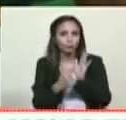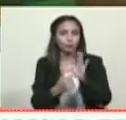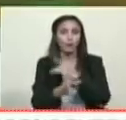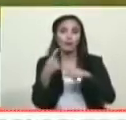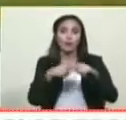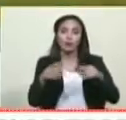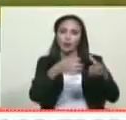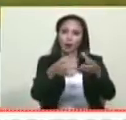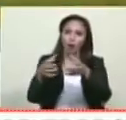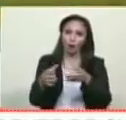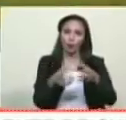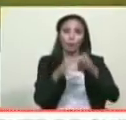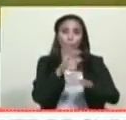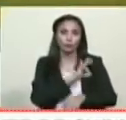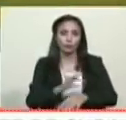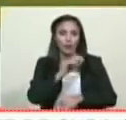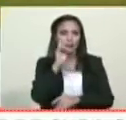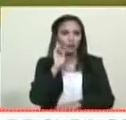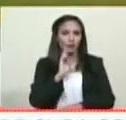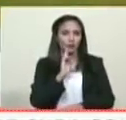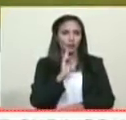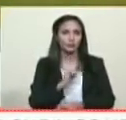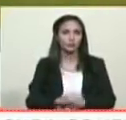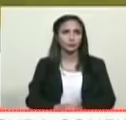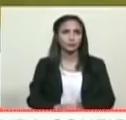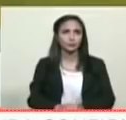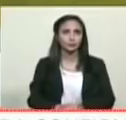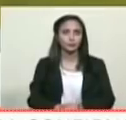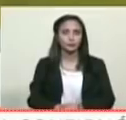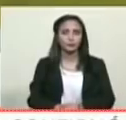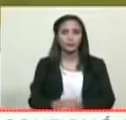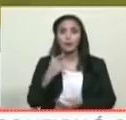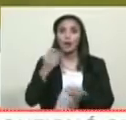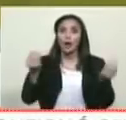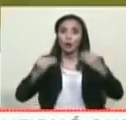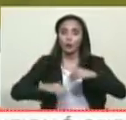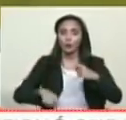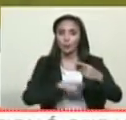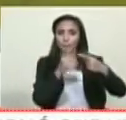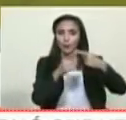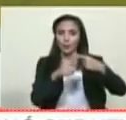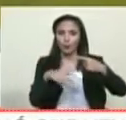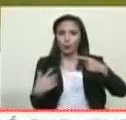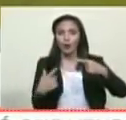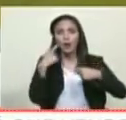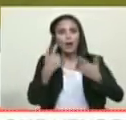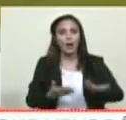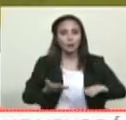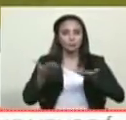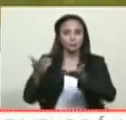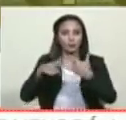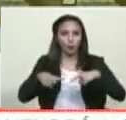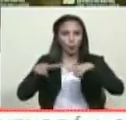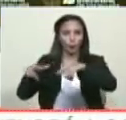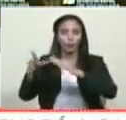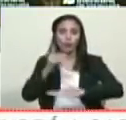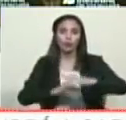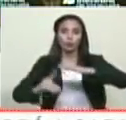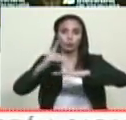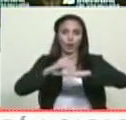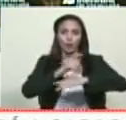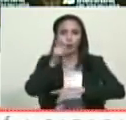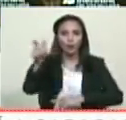organizaciones y los movimientos sociales bolivianos. Resuelve, primero, otorgar el doctorado honoris causa al